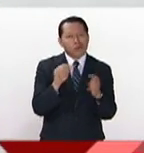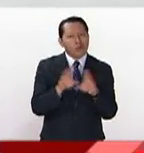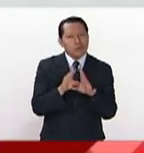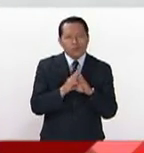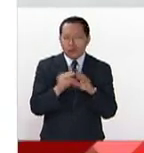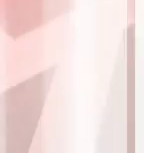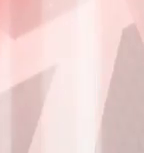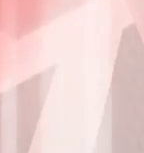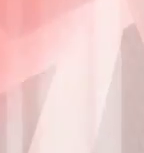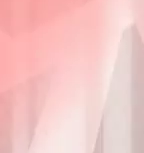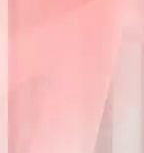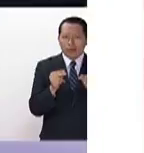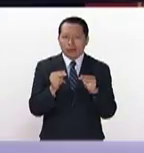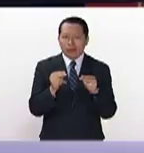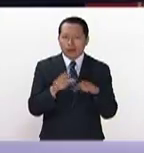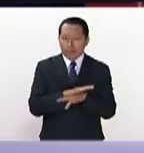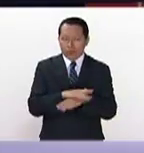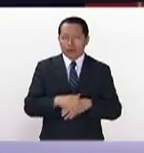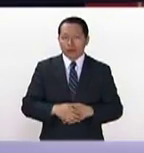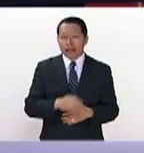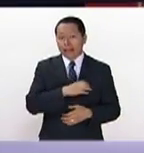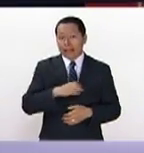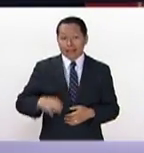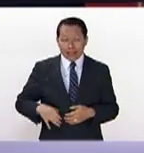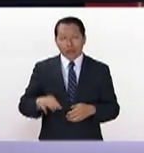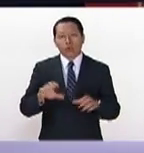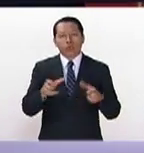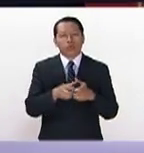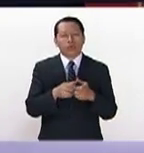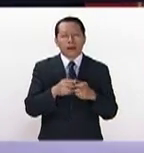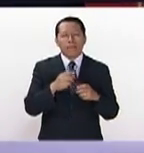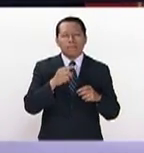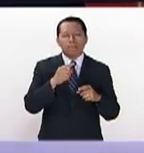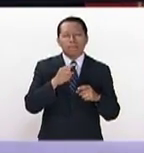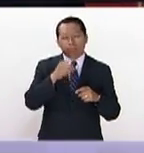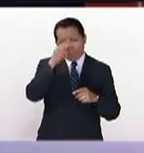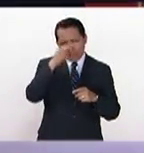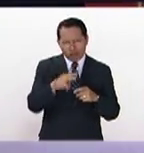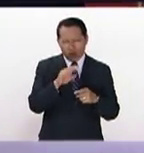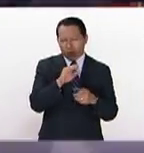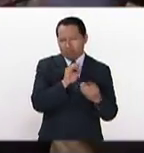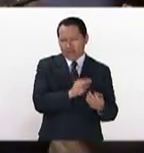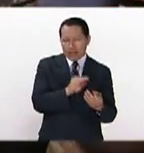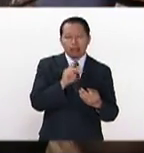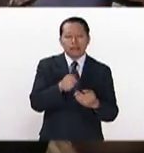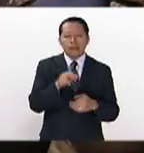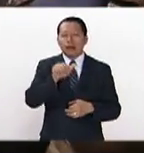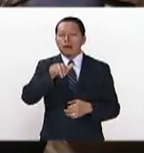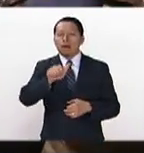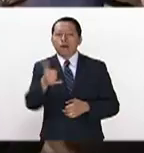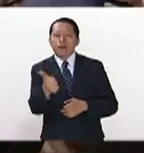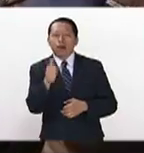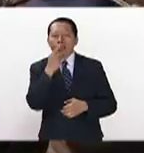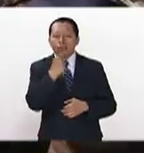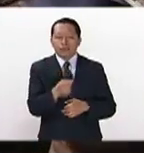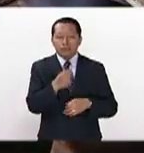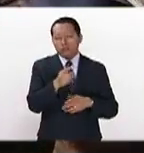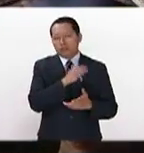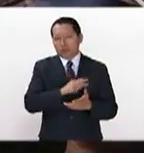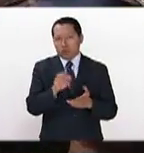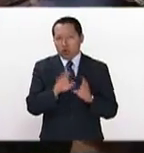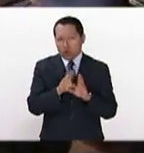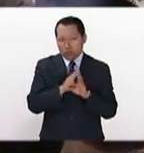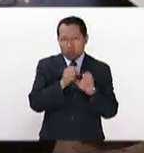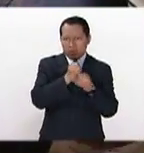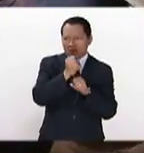de partida. El candidato de la coalición por México al frente, Ricardo Anaya, dijo que ante la violencia que se está viviendo